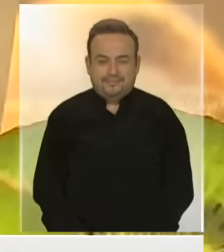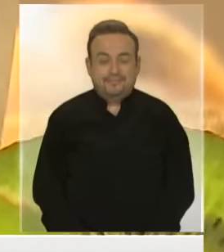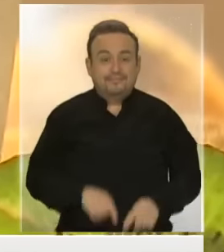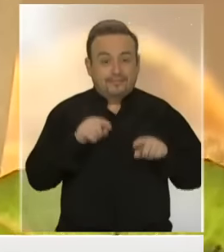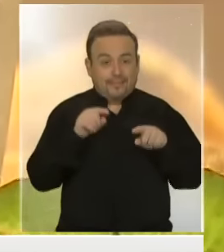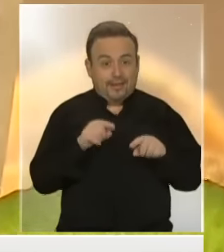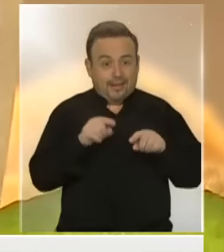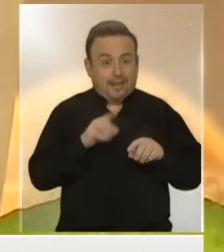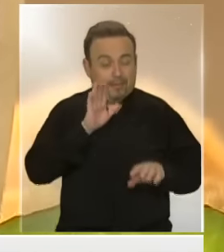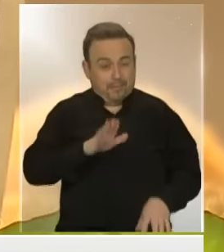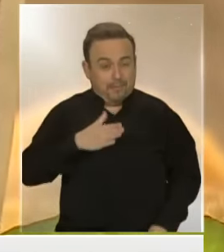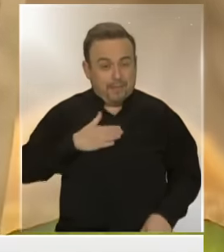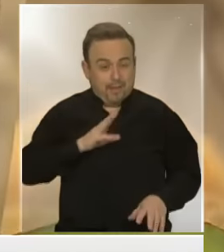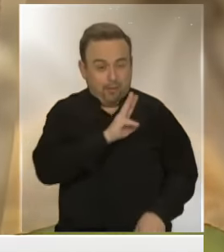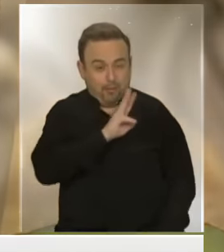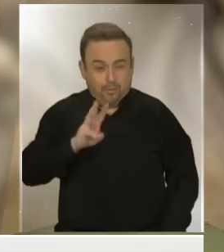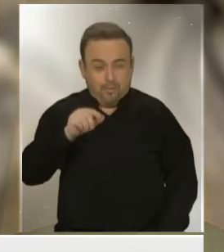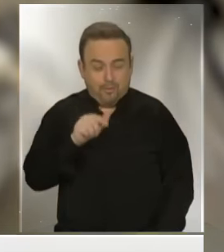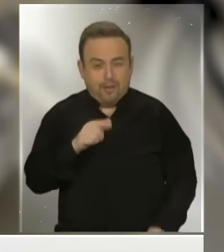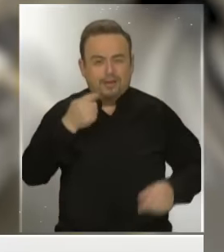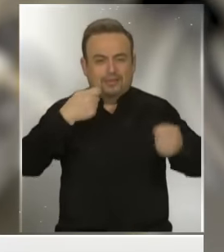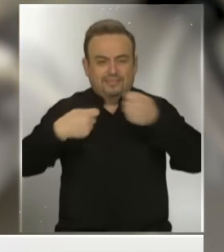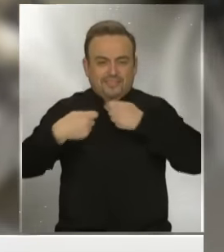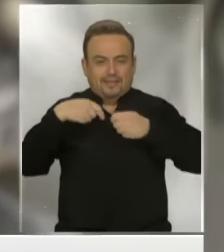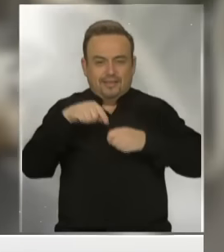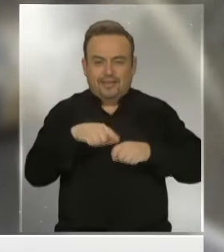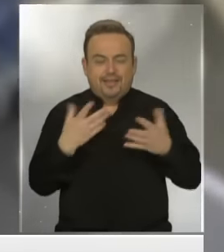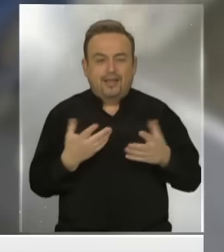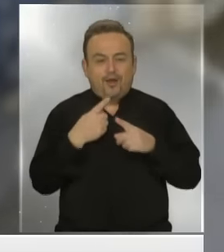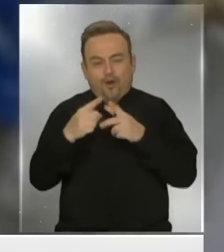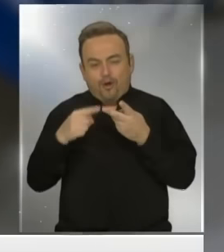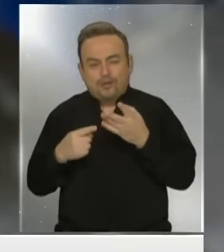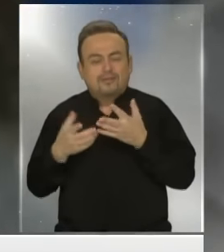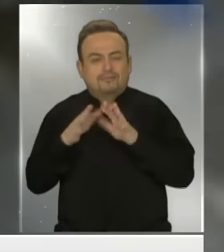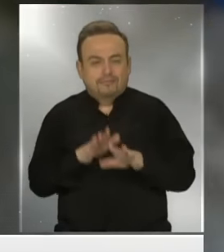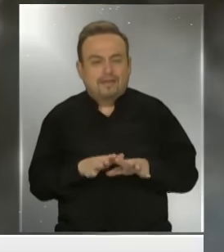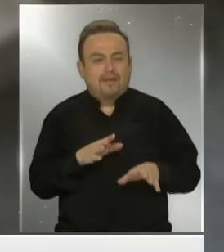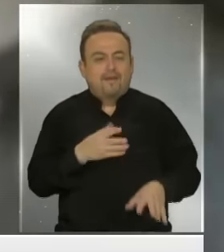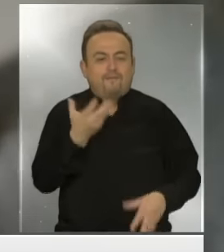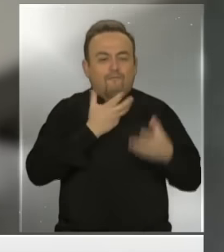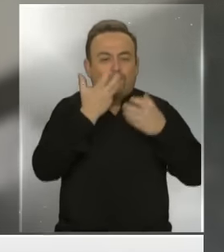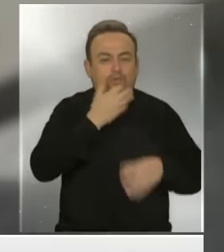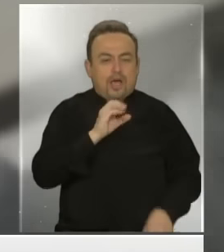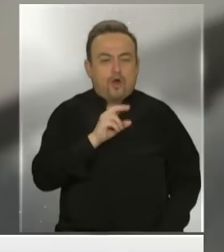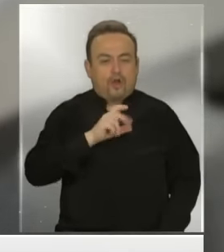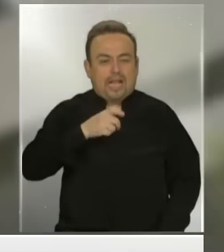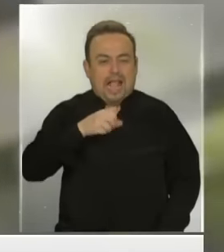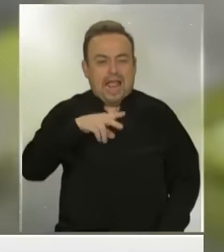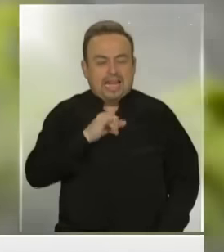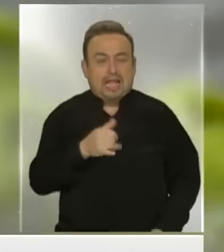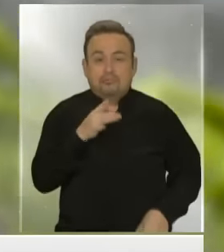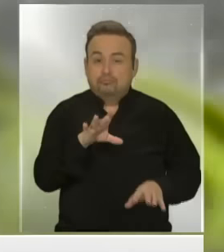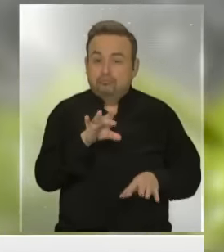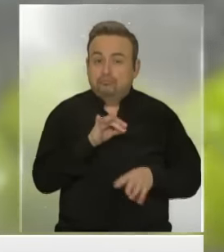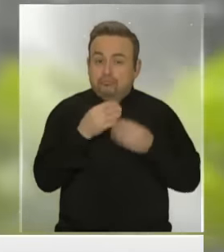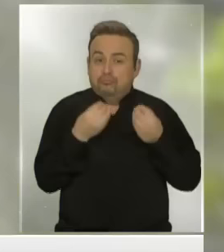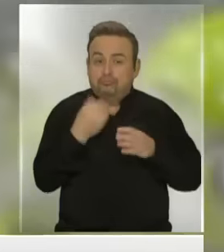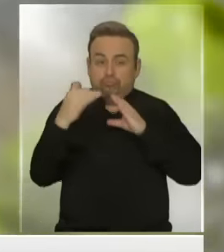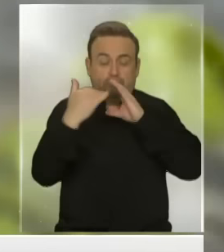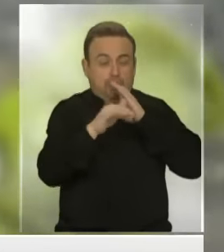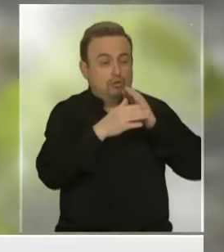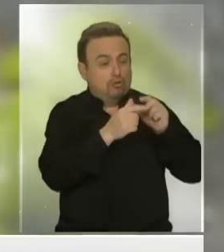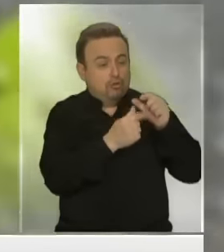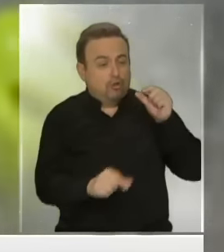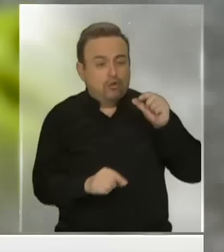A través de su propia página web comercializan este y otros productos de frutas orgánicas y con opción de despacho a todo